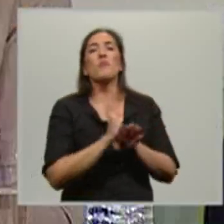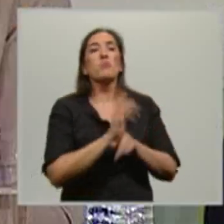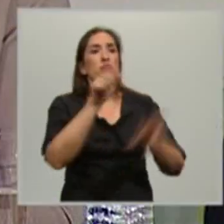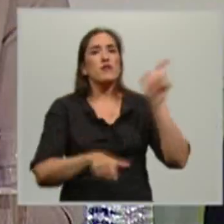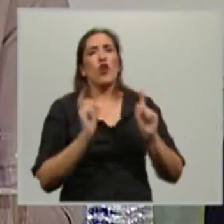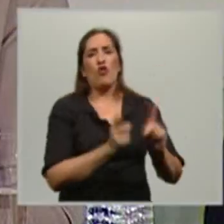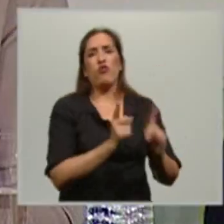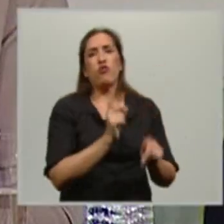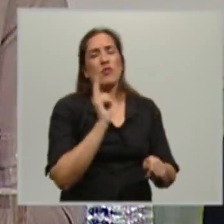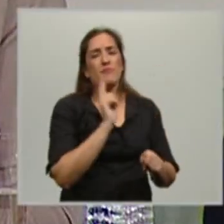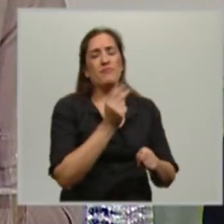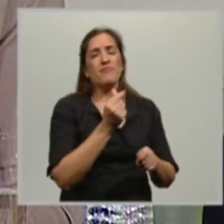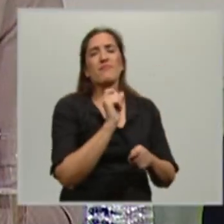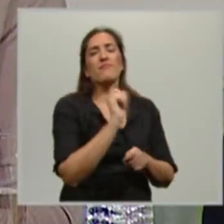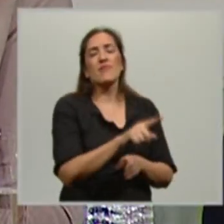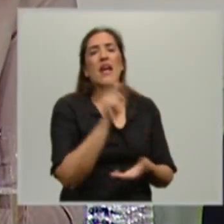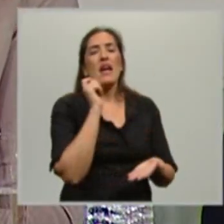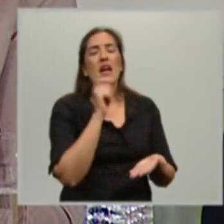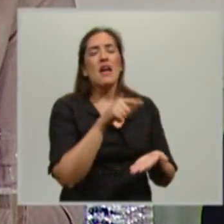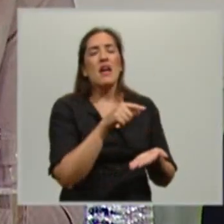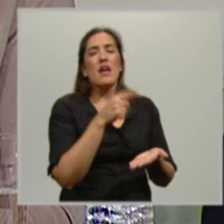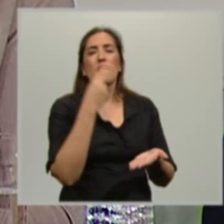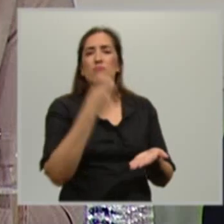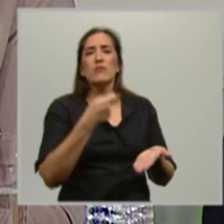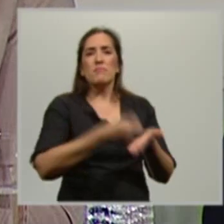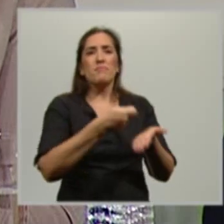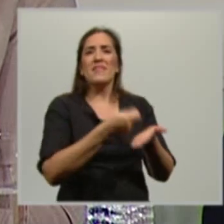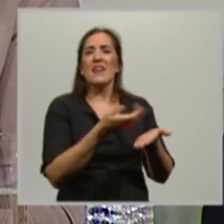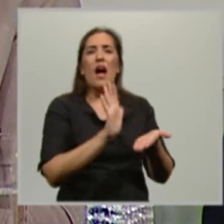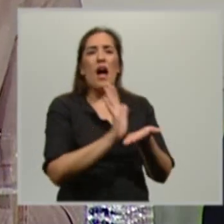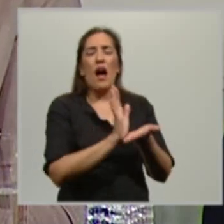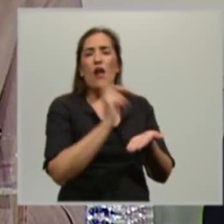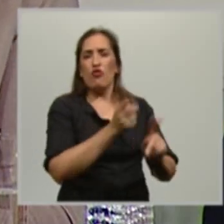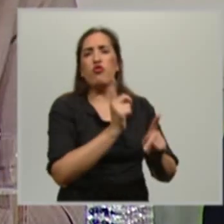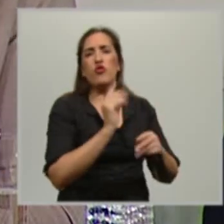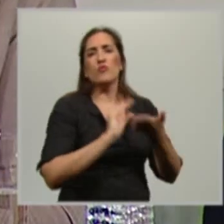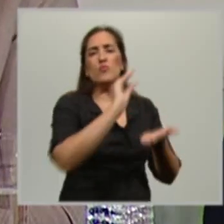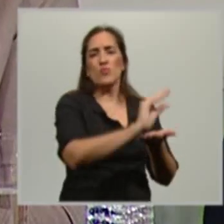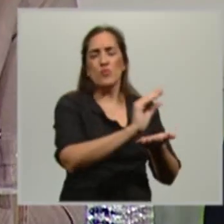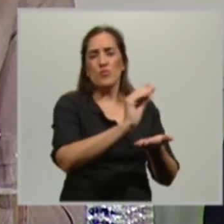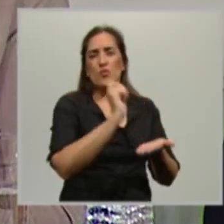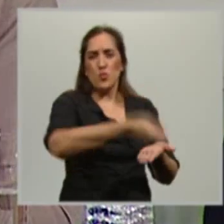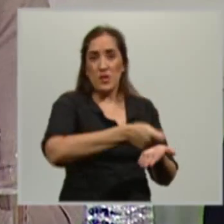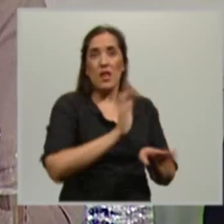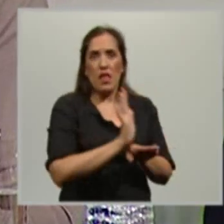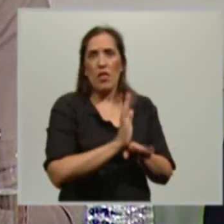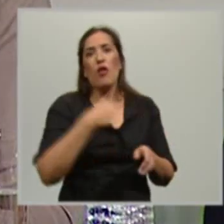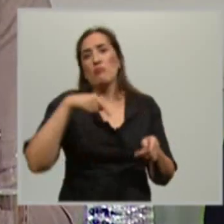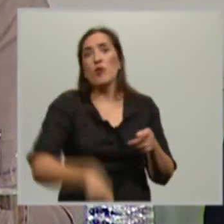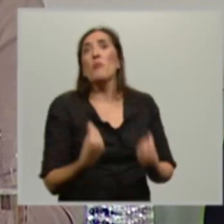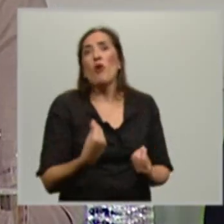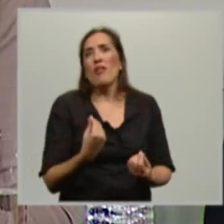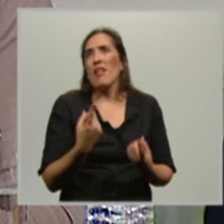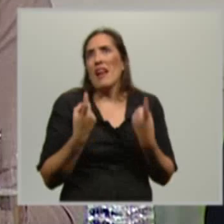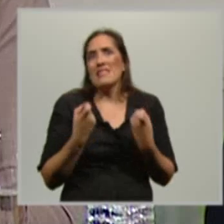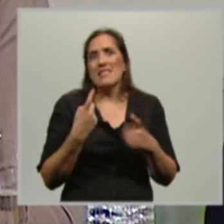somos gasodependientes, así como en algunos lugares aquí de mucha pobreza hay electrodependencia, en la Patagonia, por